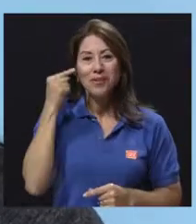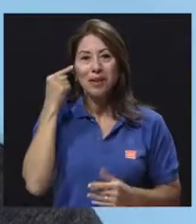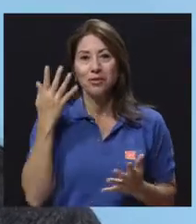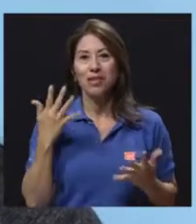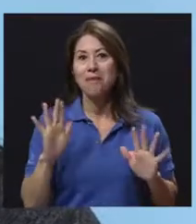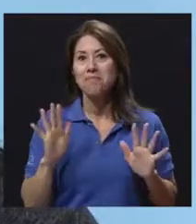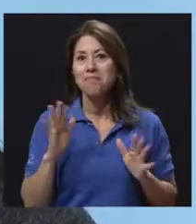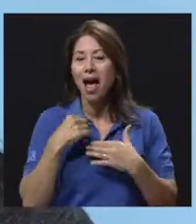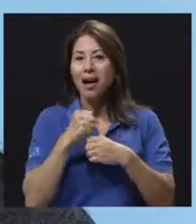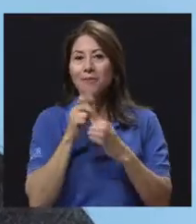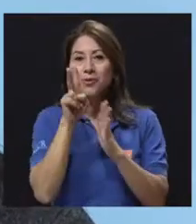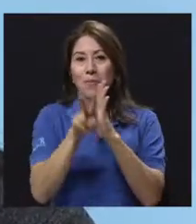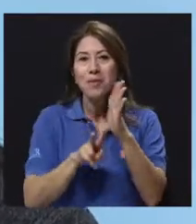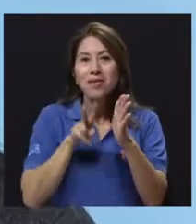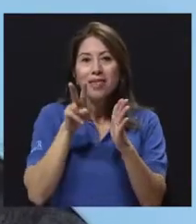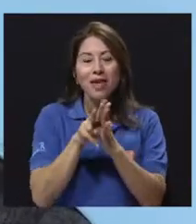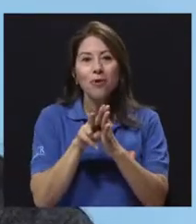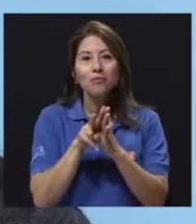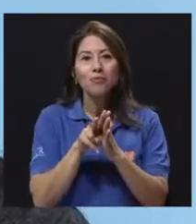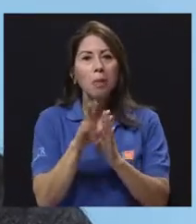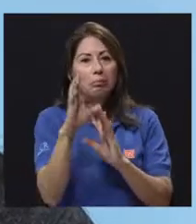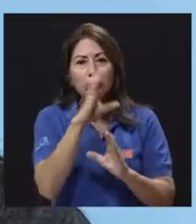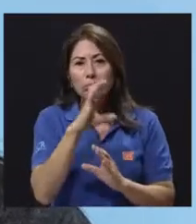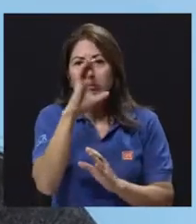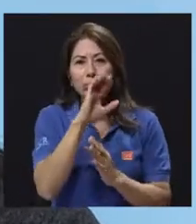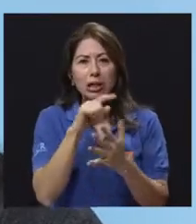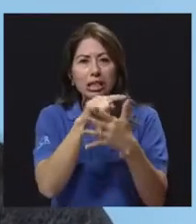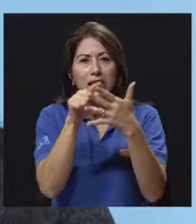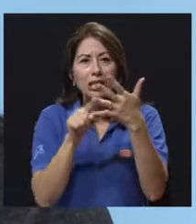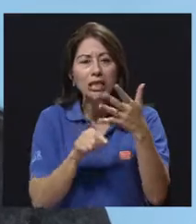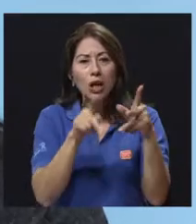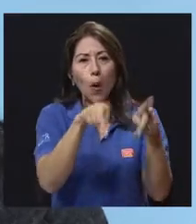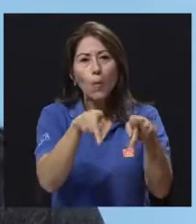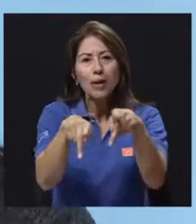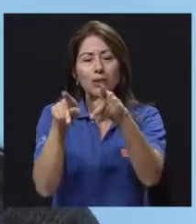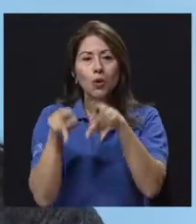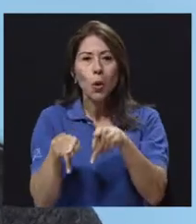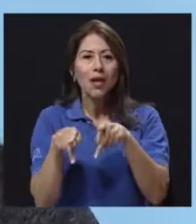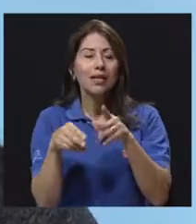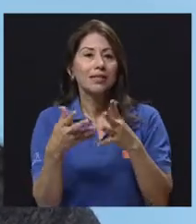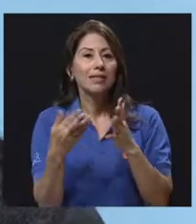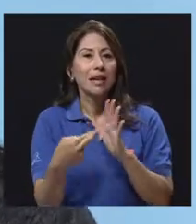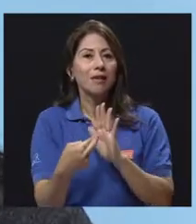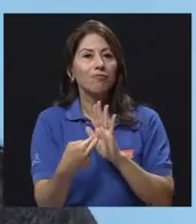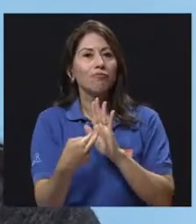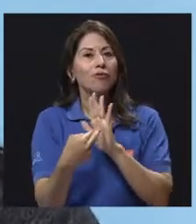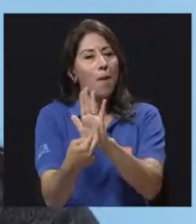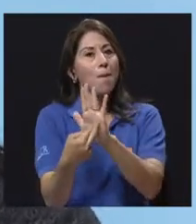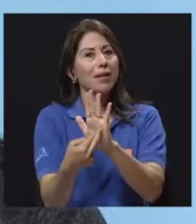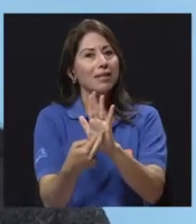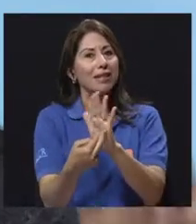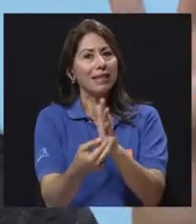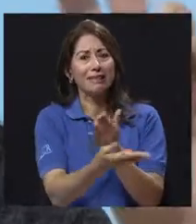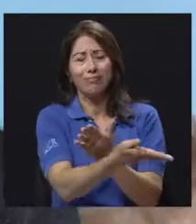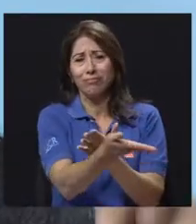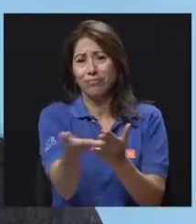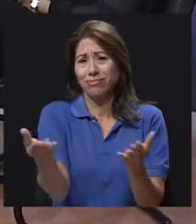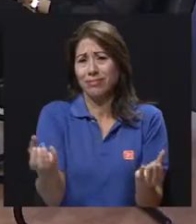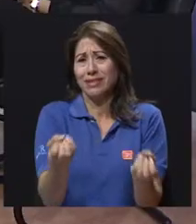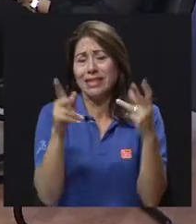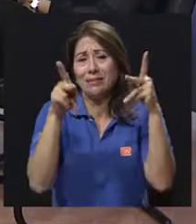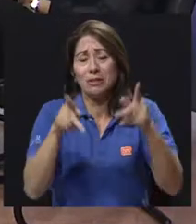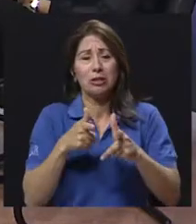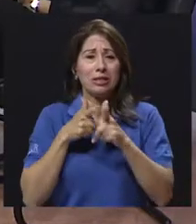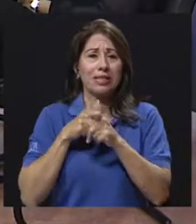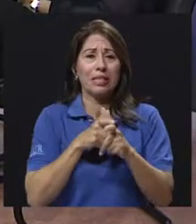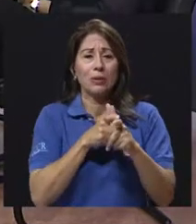lancémonos a hacer un documental, consigamos 5 personas que sean como representativas eventualmente de este gran gremio, digámoslo así,